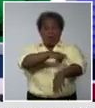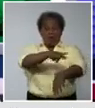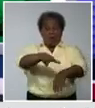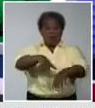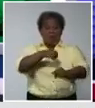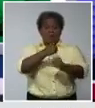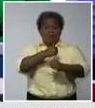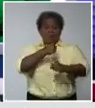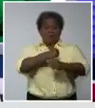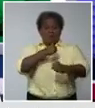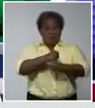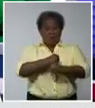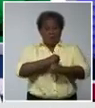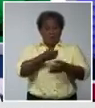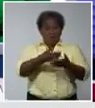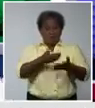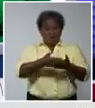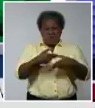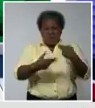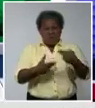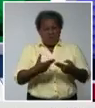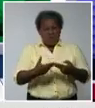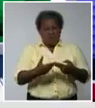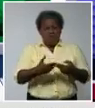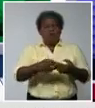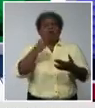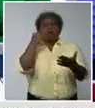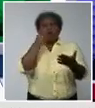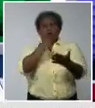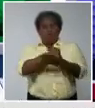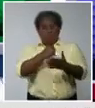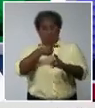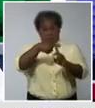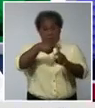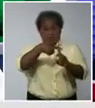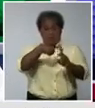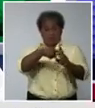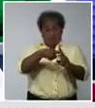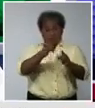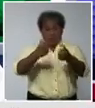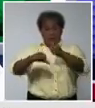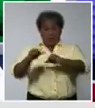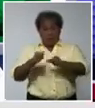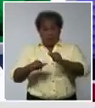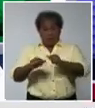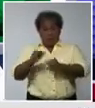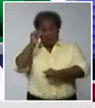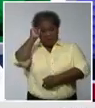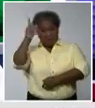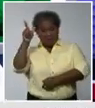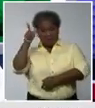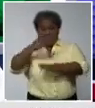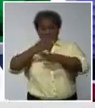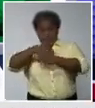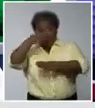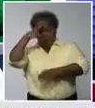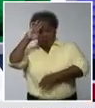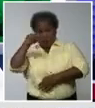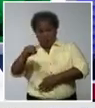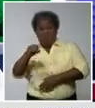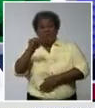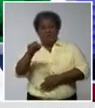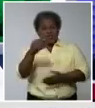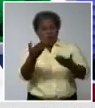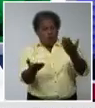las muestras se mandan a confirmar, las positivas, a un laboratorio de mayor experiencia. Sí. Y es lo que ellos le llaman la concordancia que